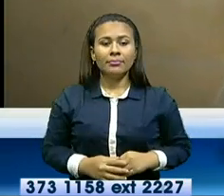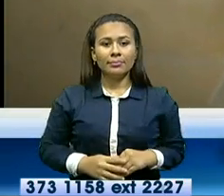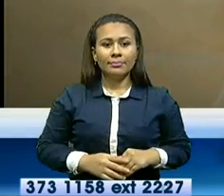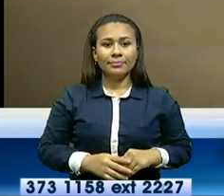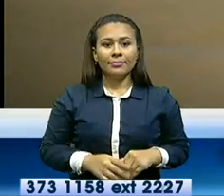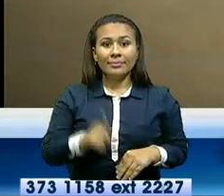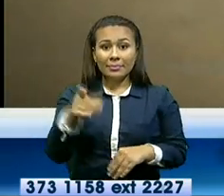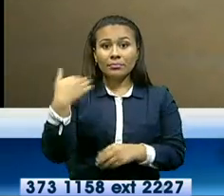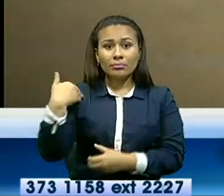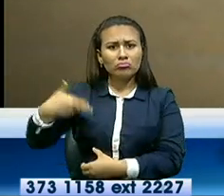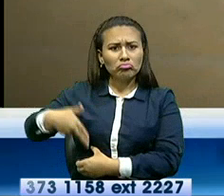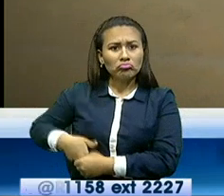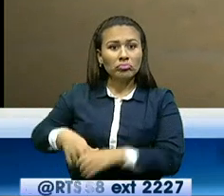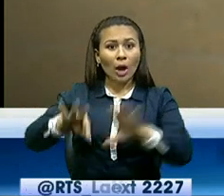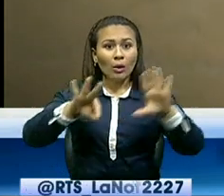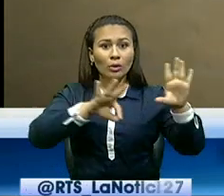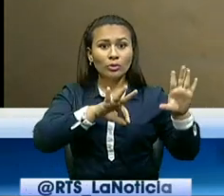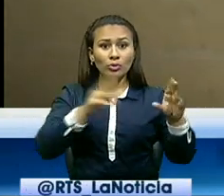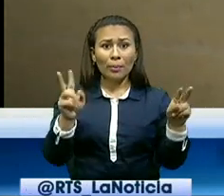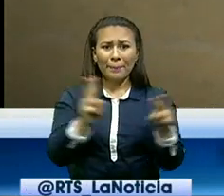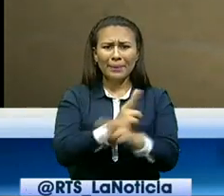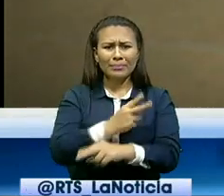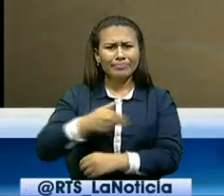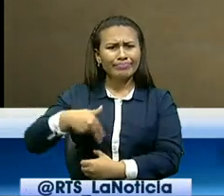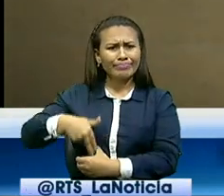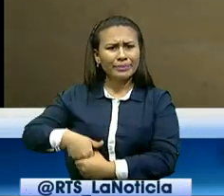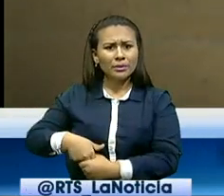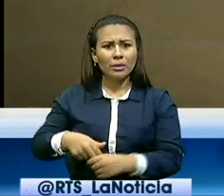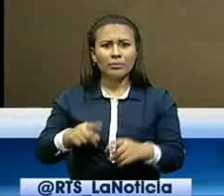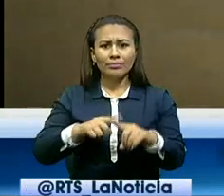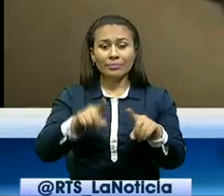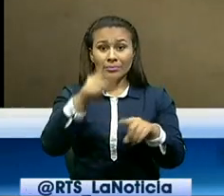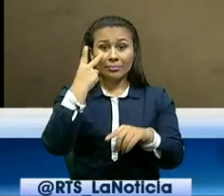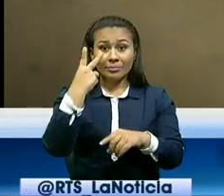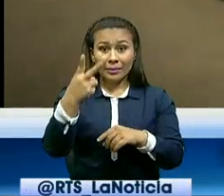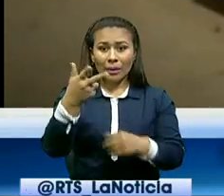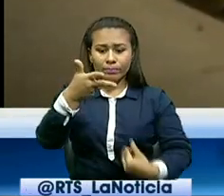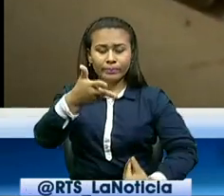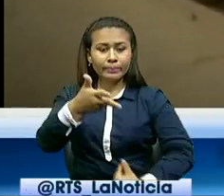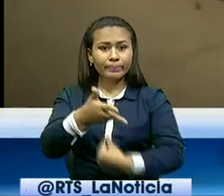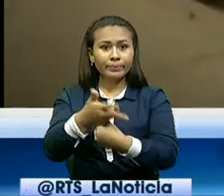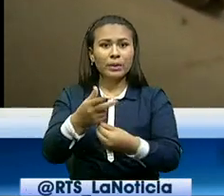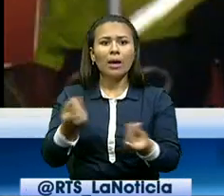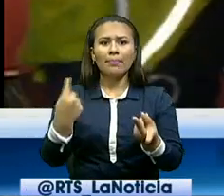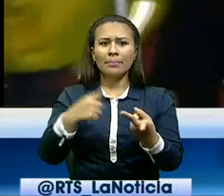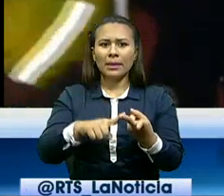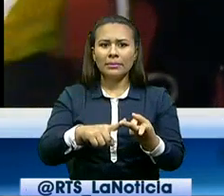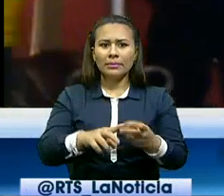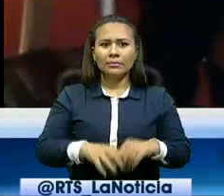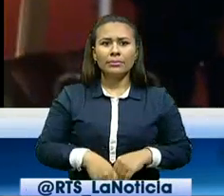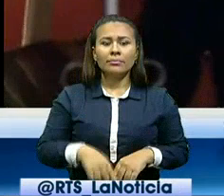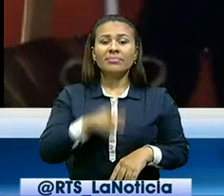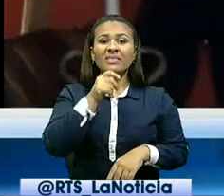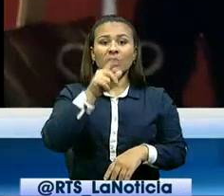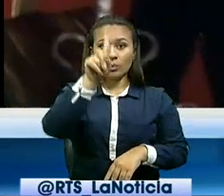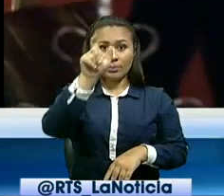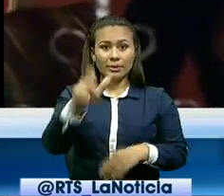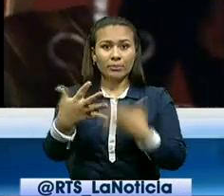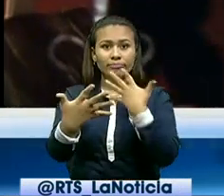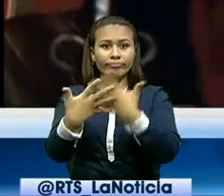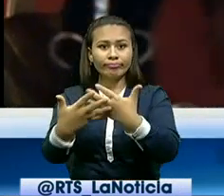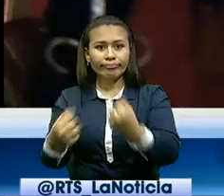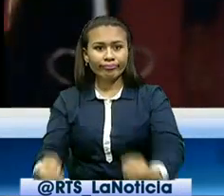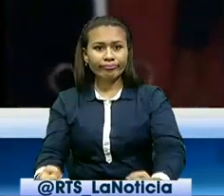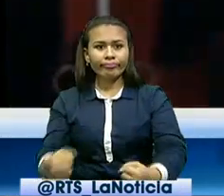Tenían en su poder 8 armas de fuego, entre pistolas y revólveres, además de municiones. Uno de ellos fue aprehendido con ayuda